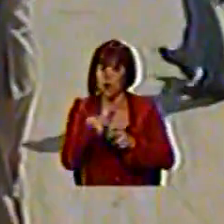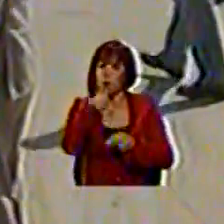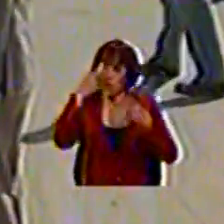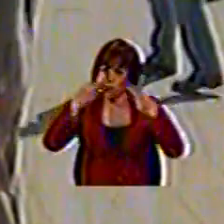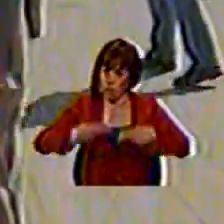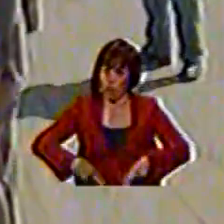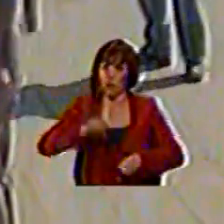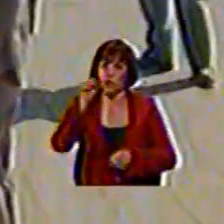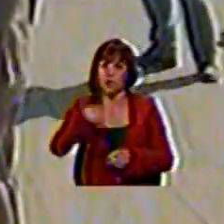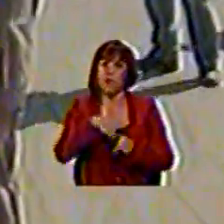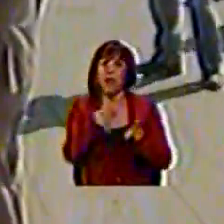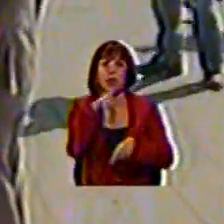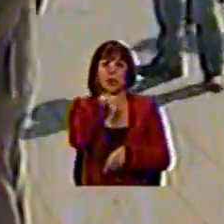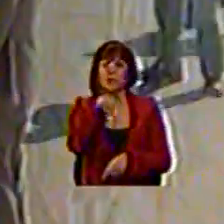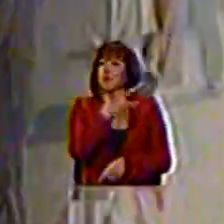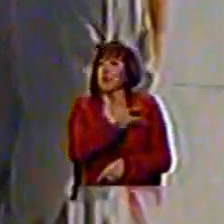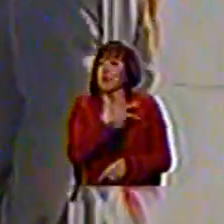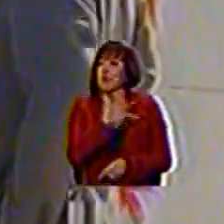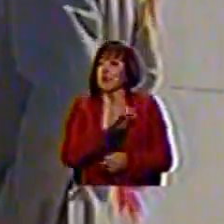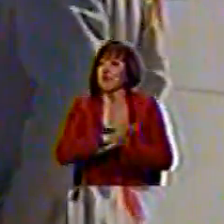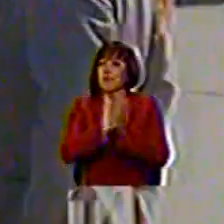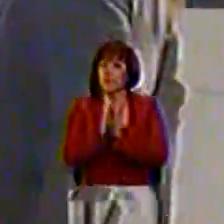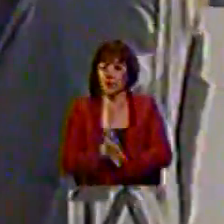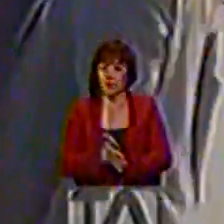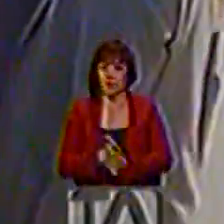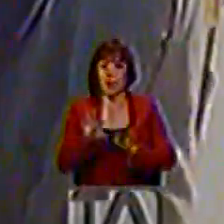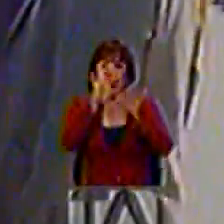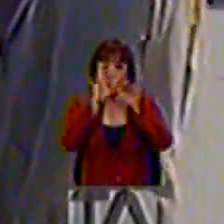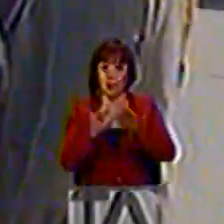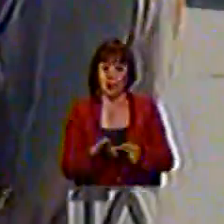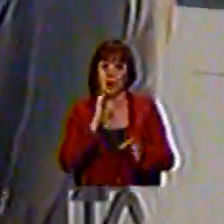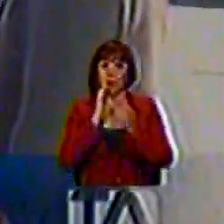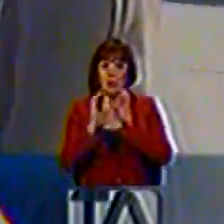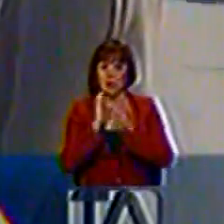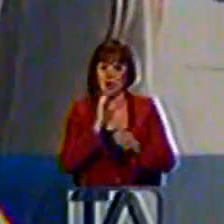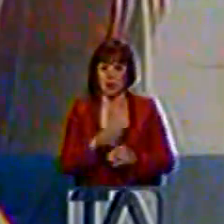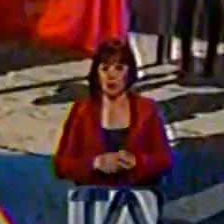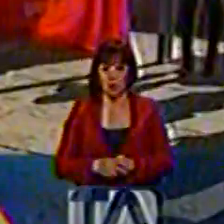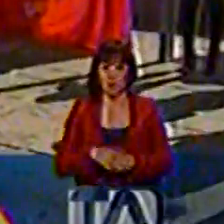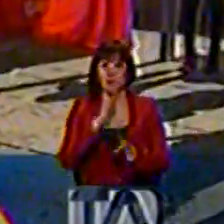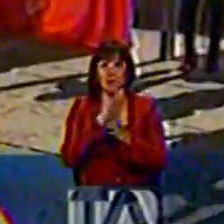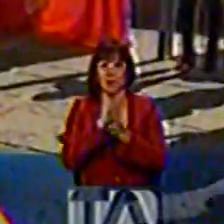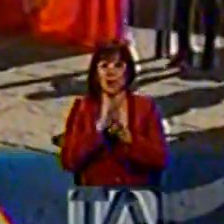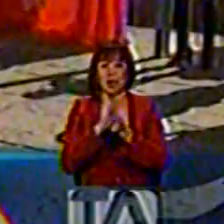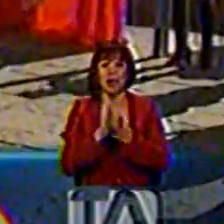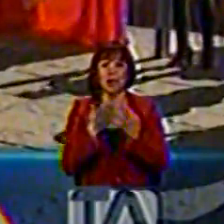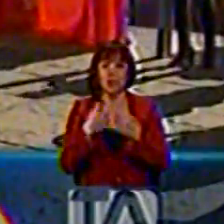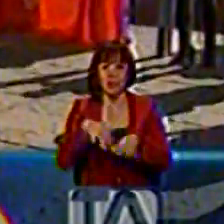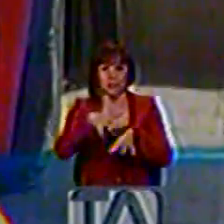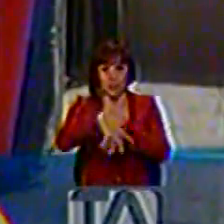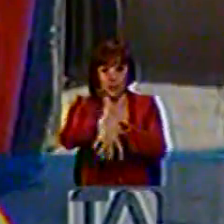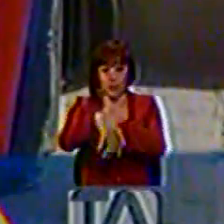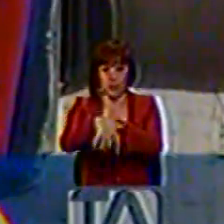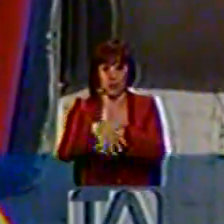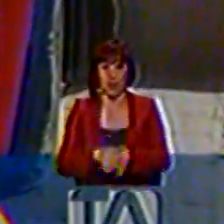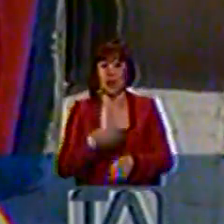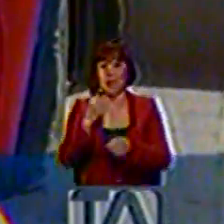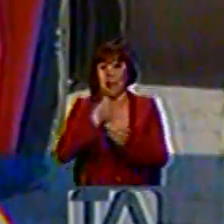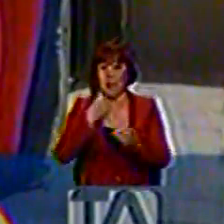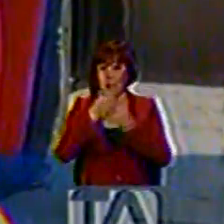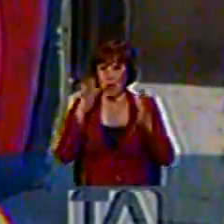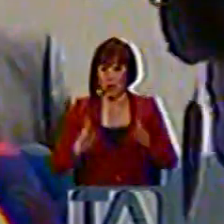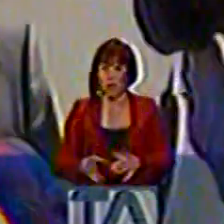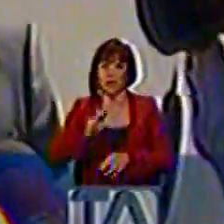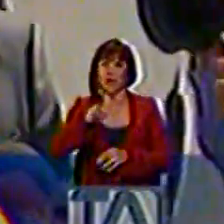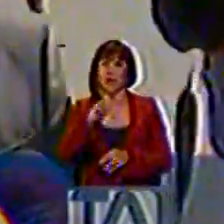En horas de la tarde de este martes, el secretario de Comunicación, Andrés Michelena, se hizo presente en un plantón convocado por los trabajadores de Gama TV en